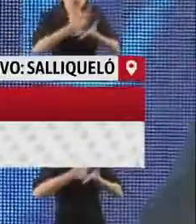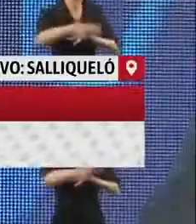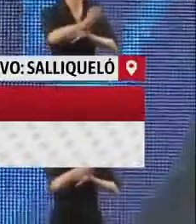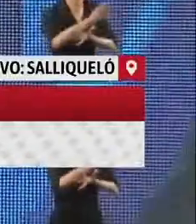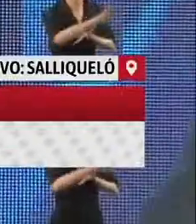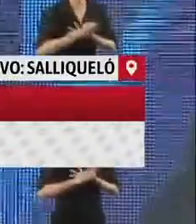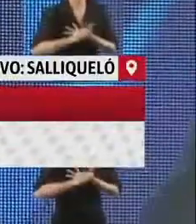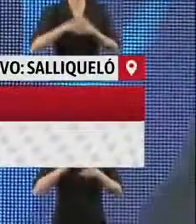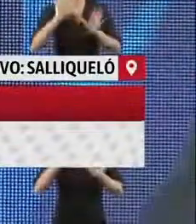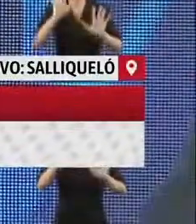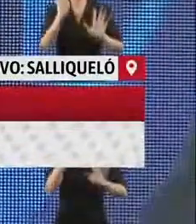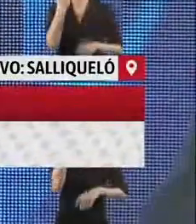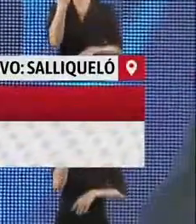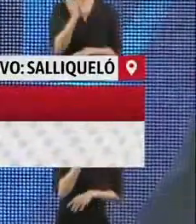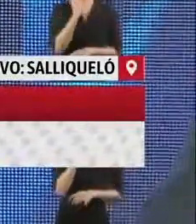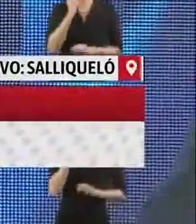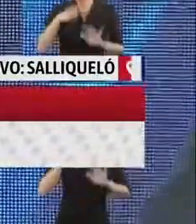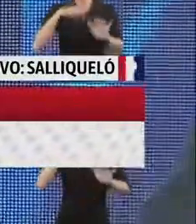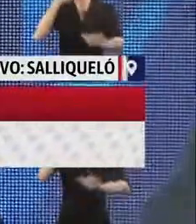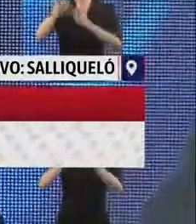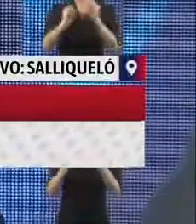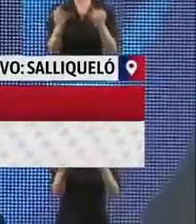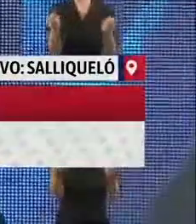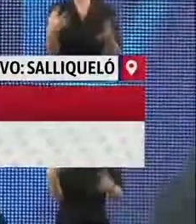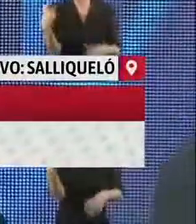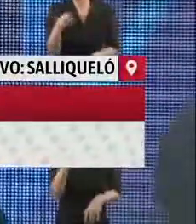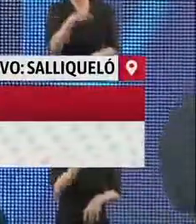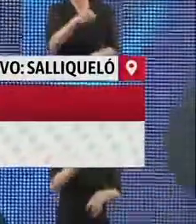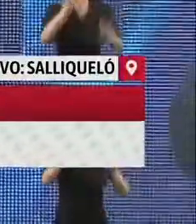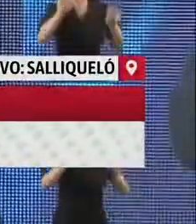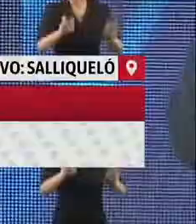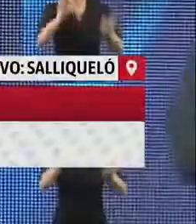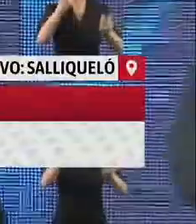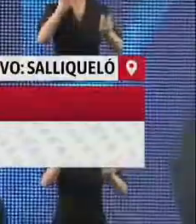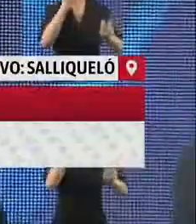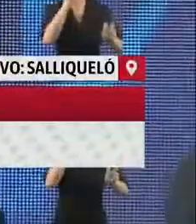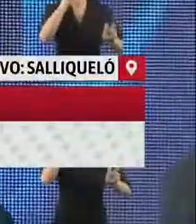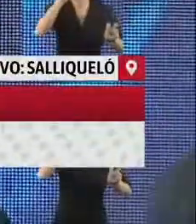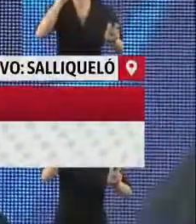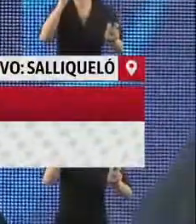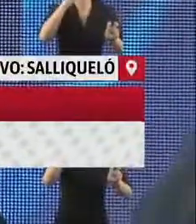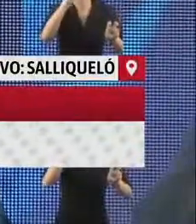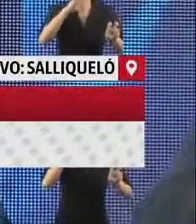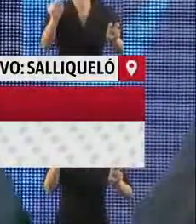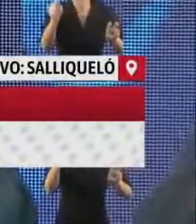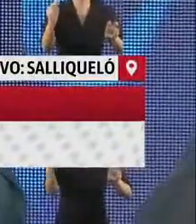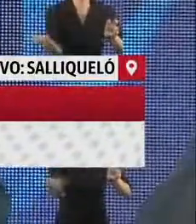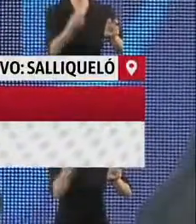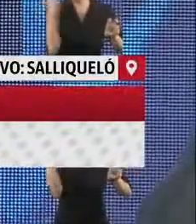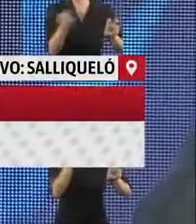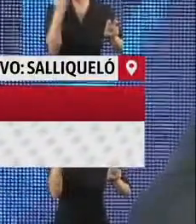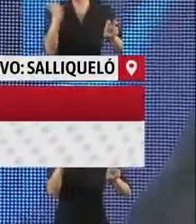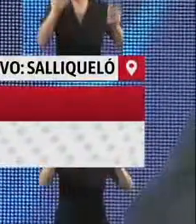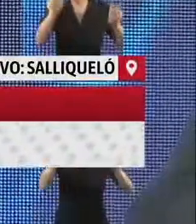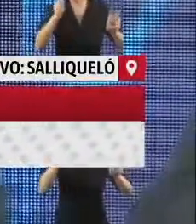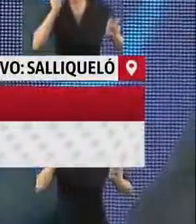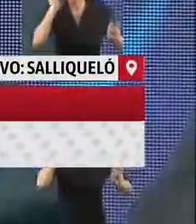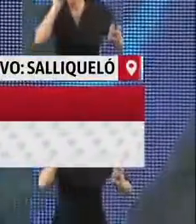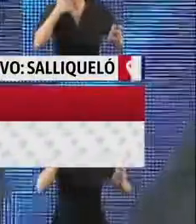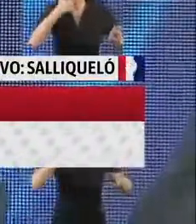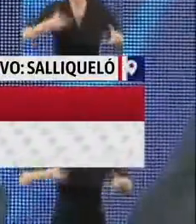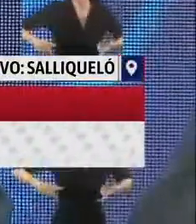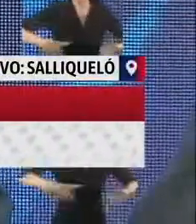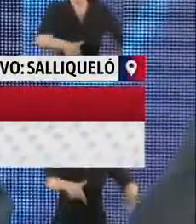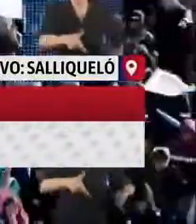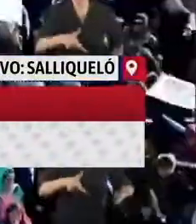explicar con un ejemplo para que entiendan lo importante que es la traza en un gasoducto. El primer gasoducto en la